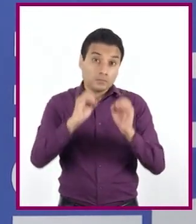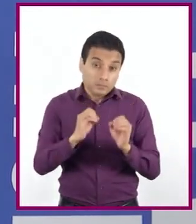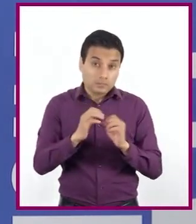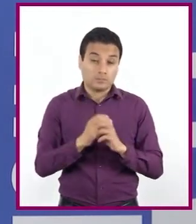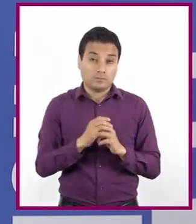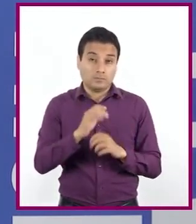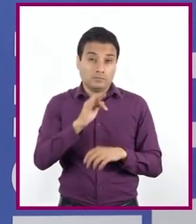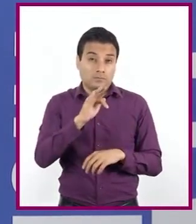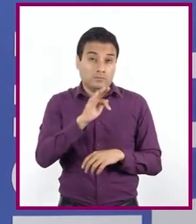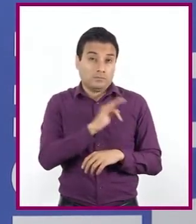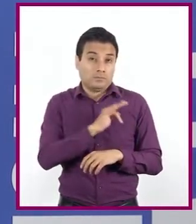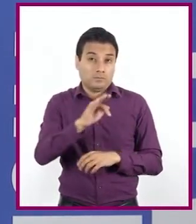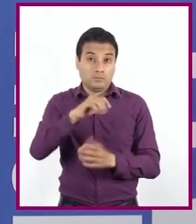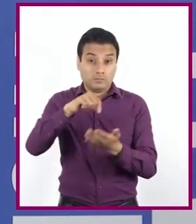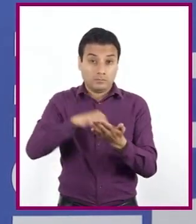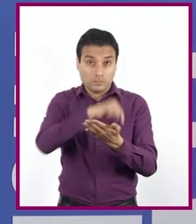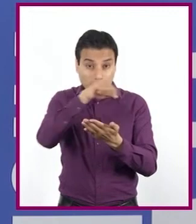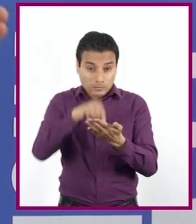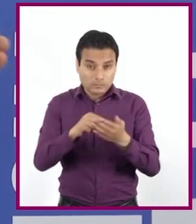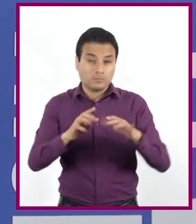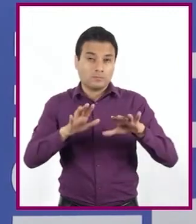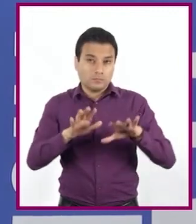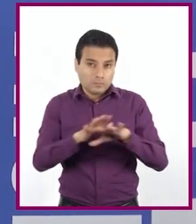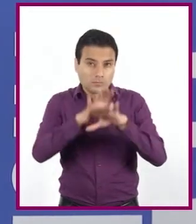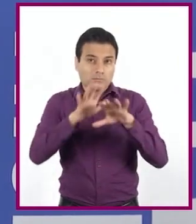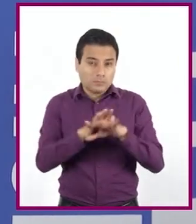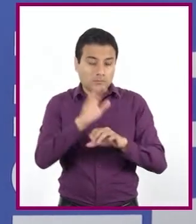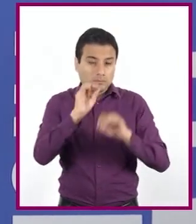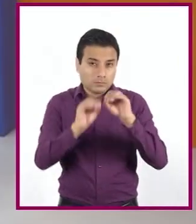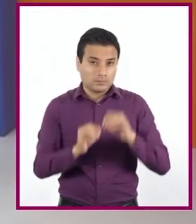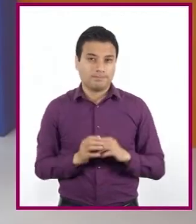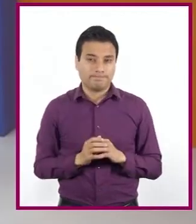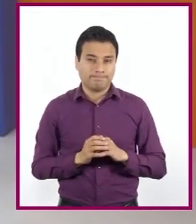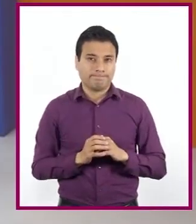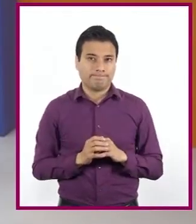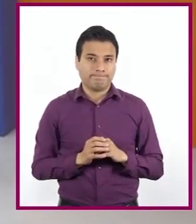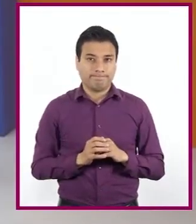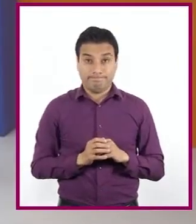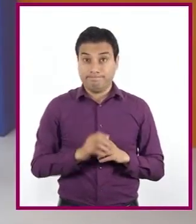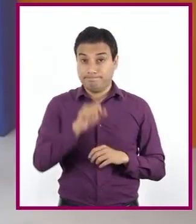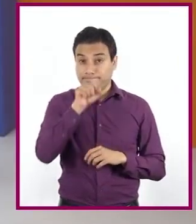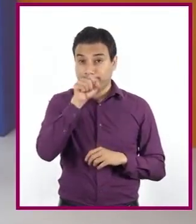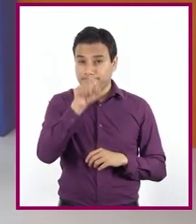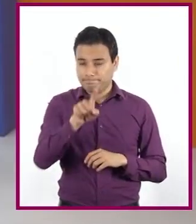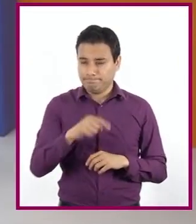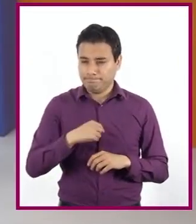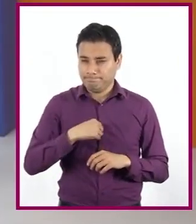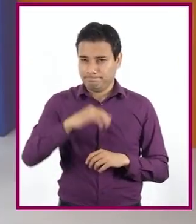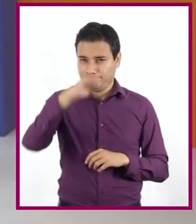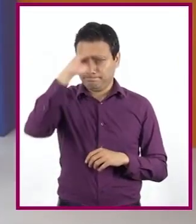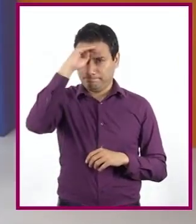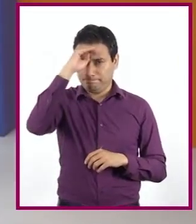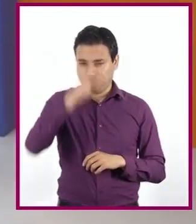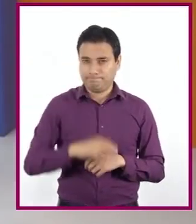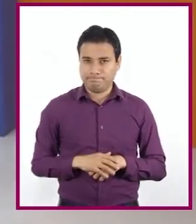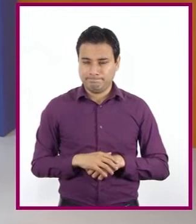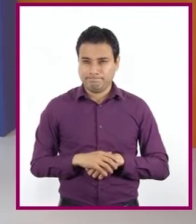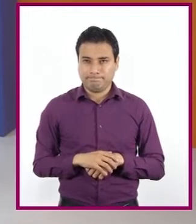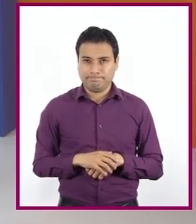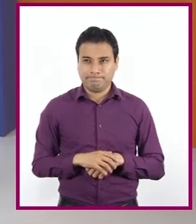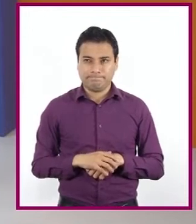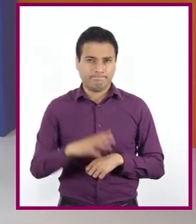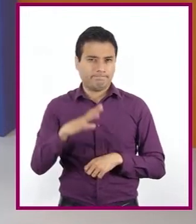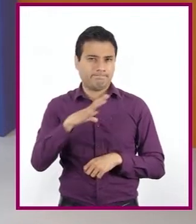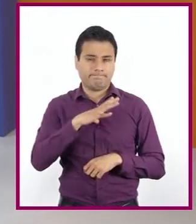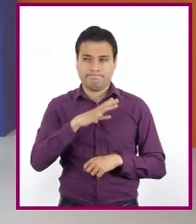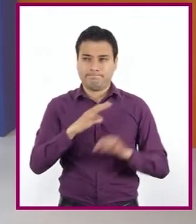le conviene que los lugares cambien constantemente. También me parece que podemos tener presente que hay muchas